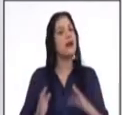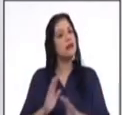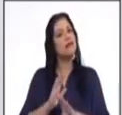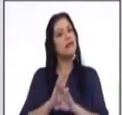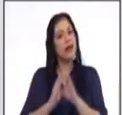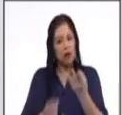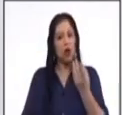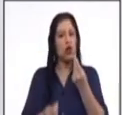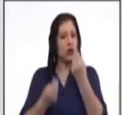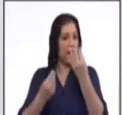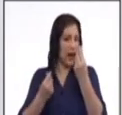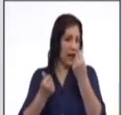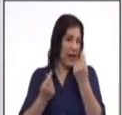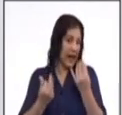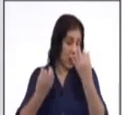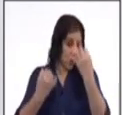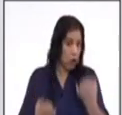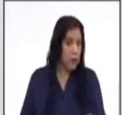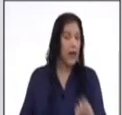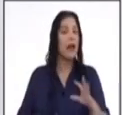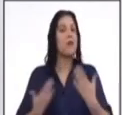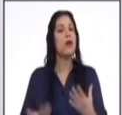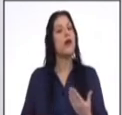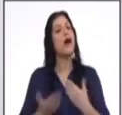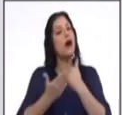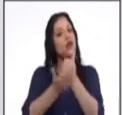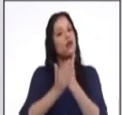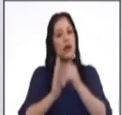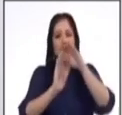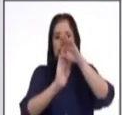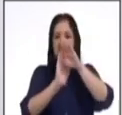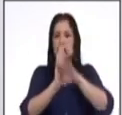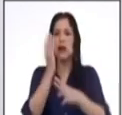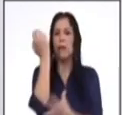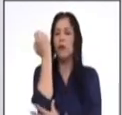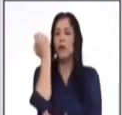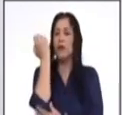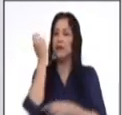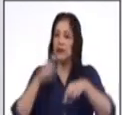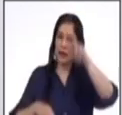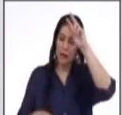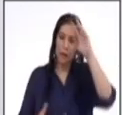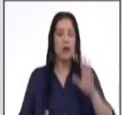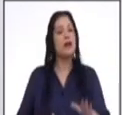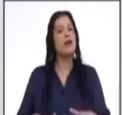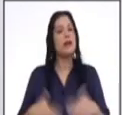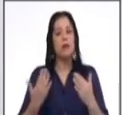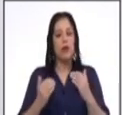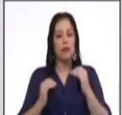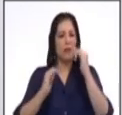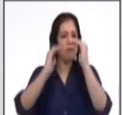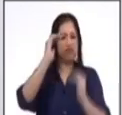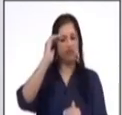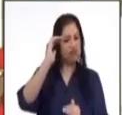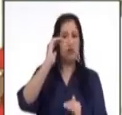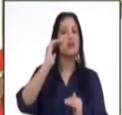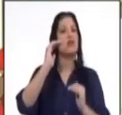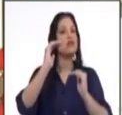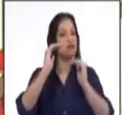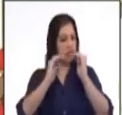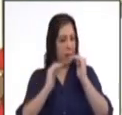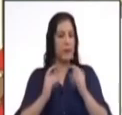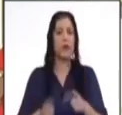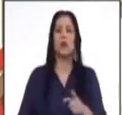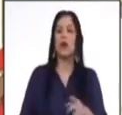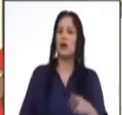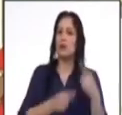crecimiento económico pueda contribuir a la reducción de la pobreza y superar las desigualdades sociales. Y